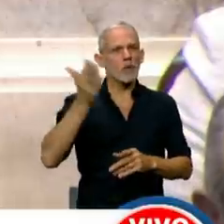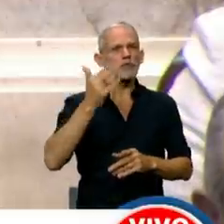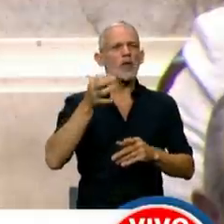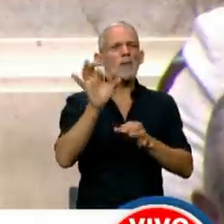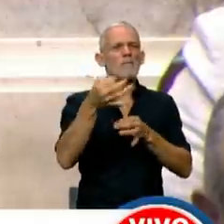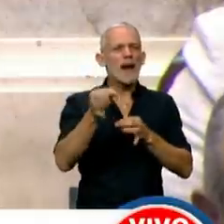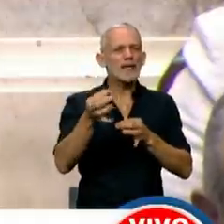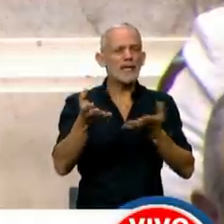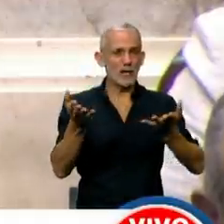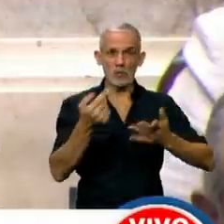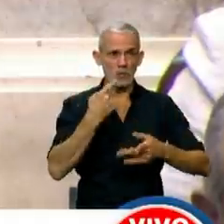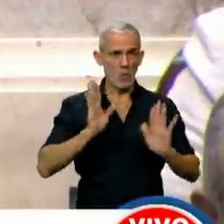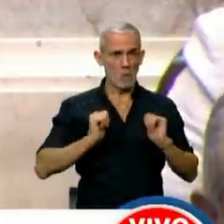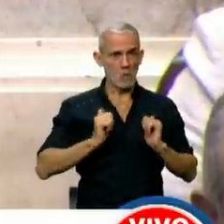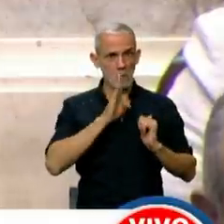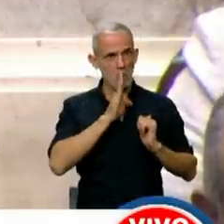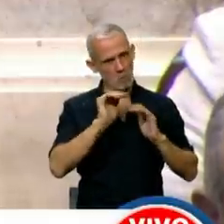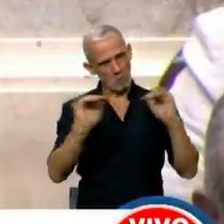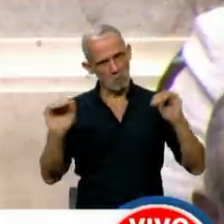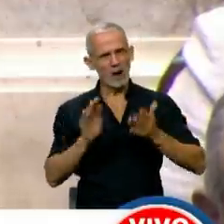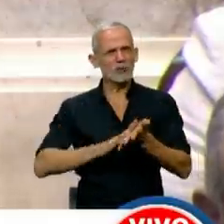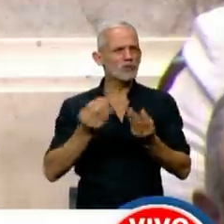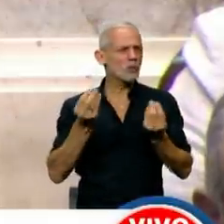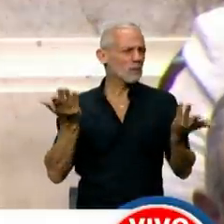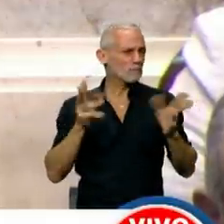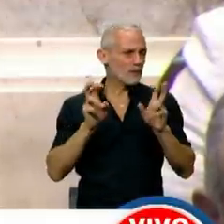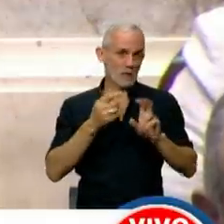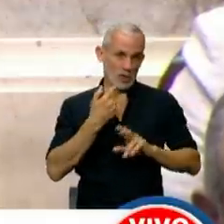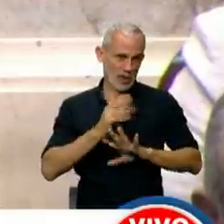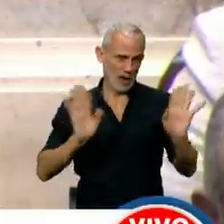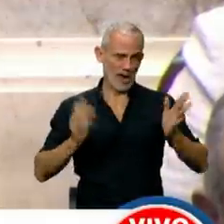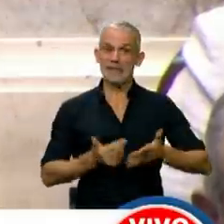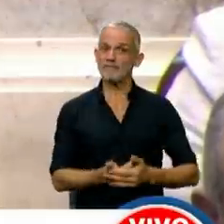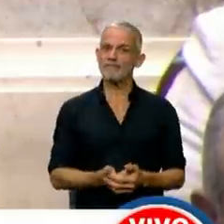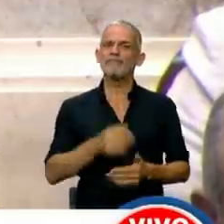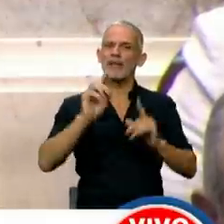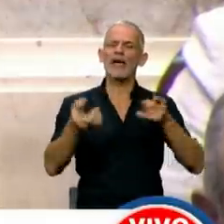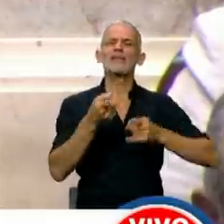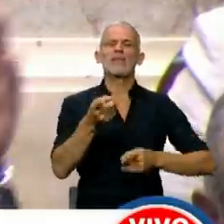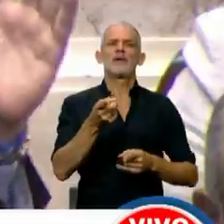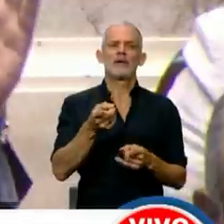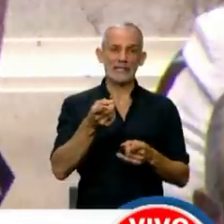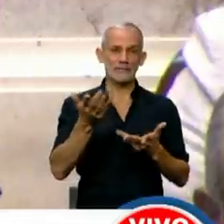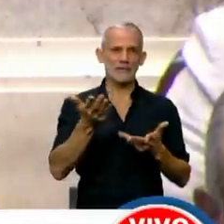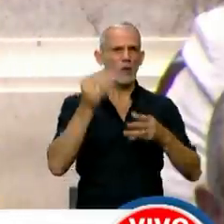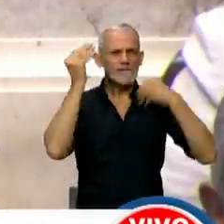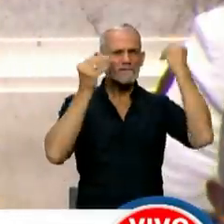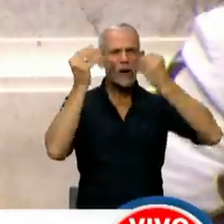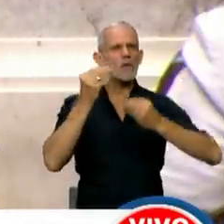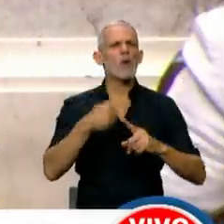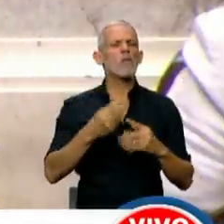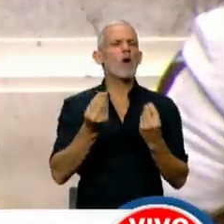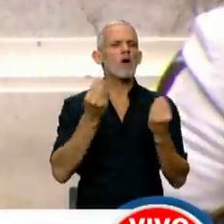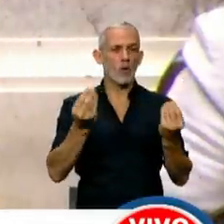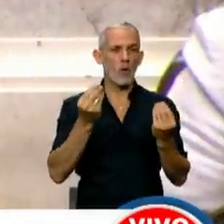nos dijeron absolutamente nada sobre esta cuestión también están muy preocupados por